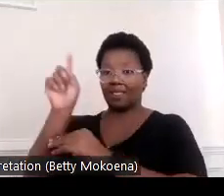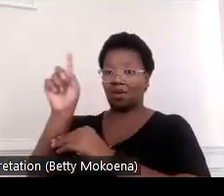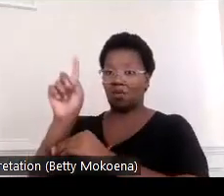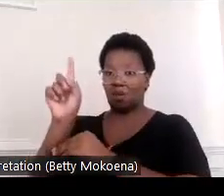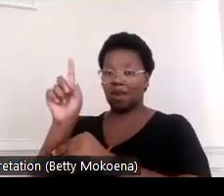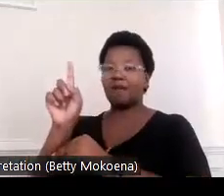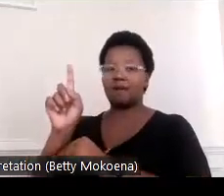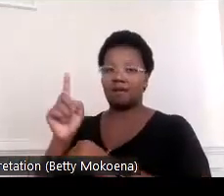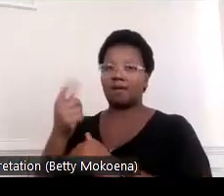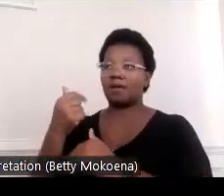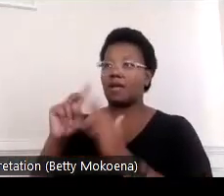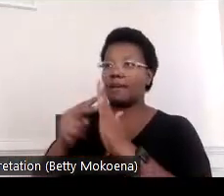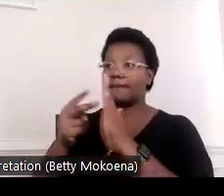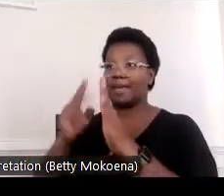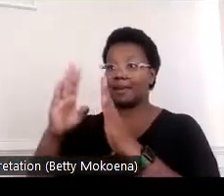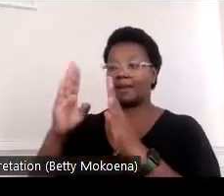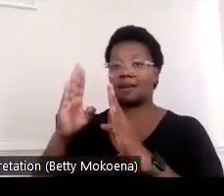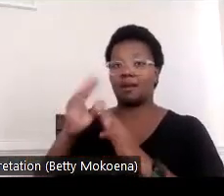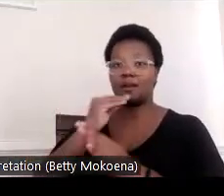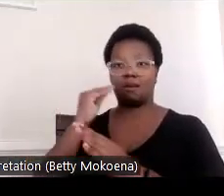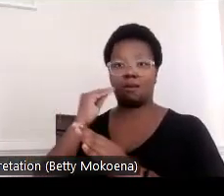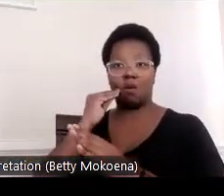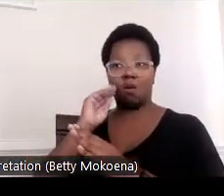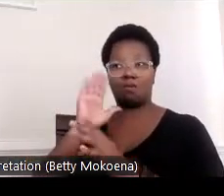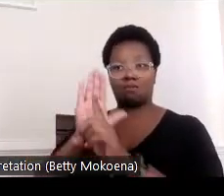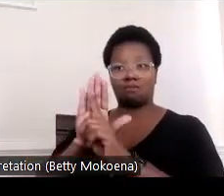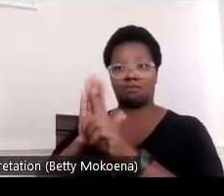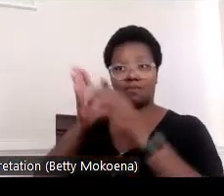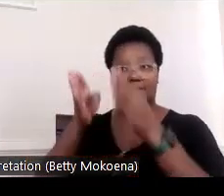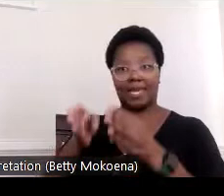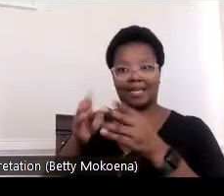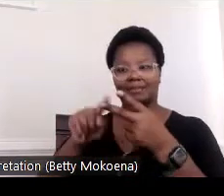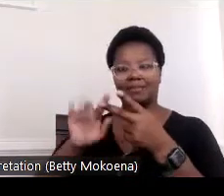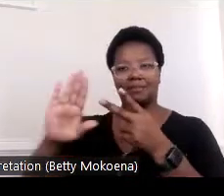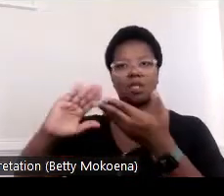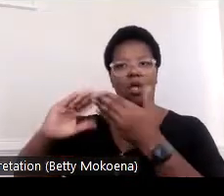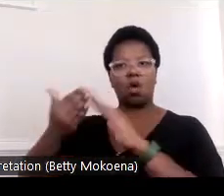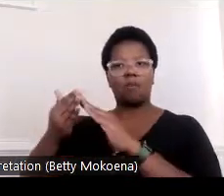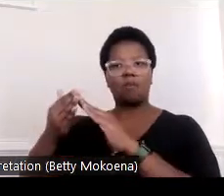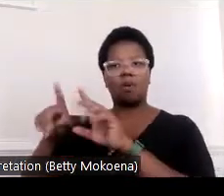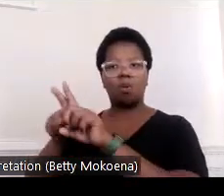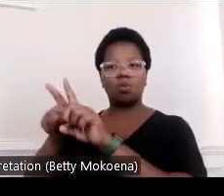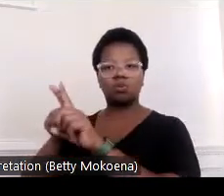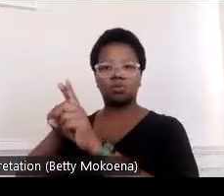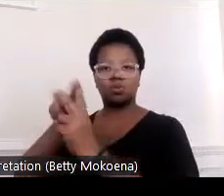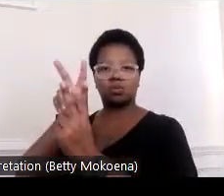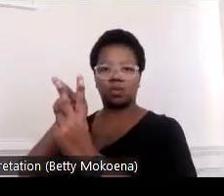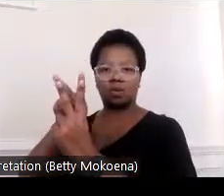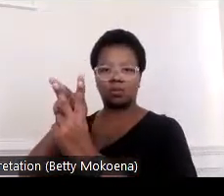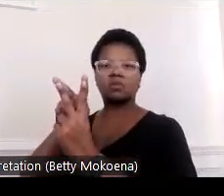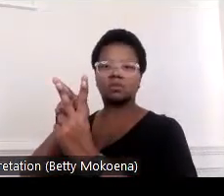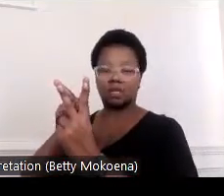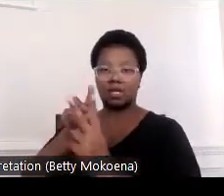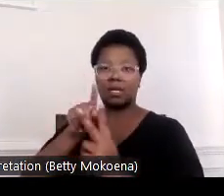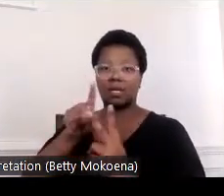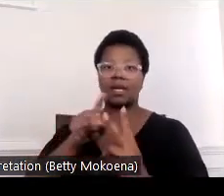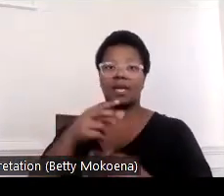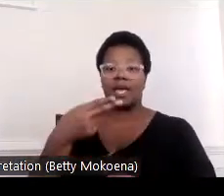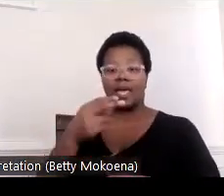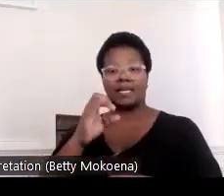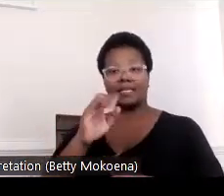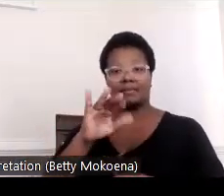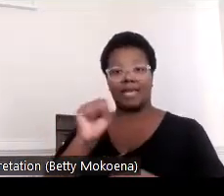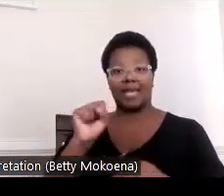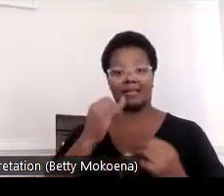se llevan a cabo esos servicios donde pues primero en el hogar y la comunidad Así que la regla final hsbs